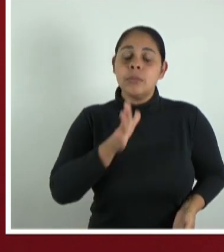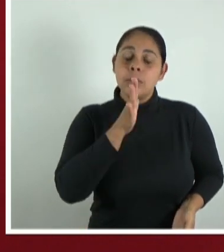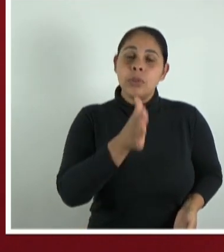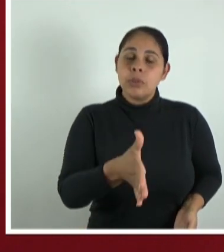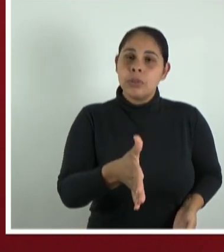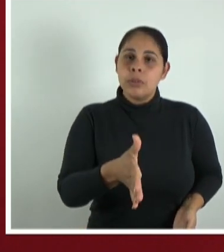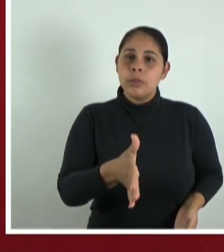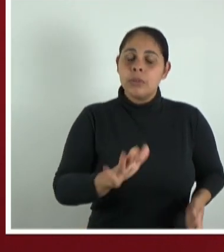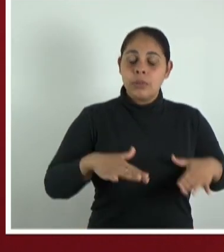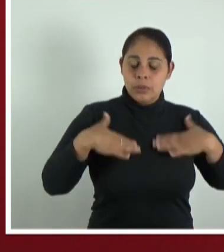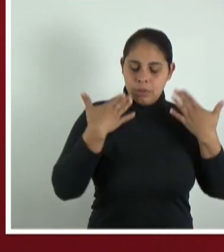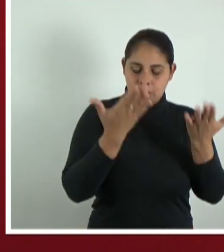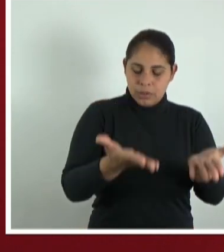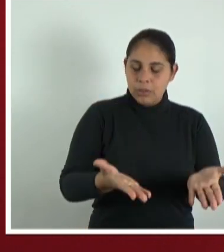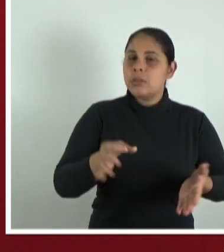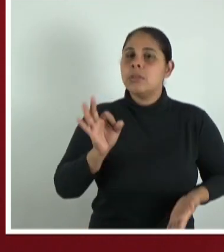porque la gracia y la verdad